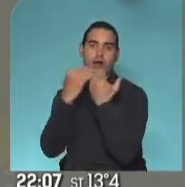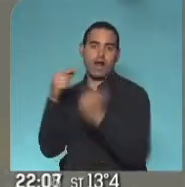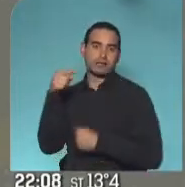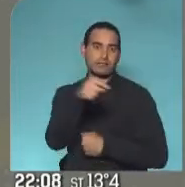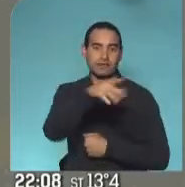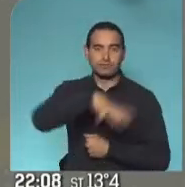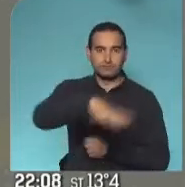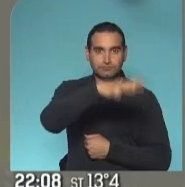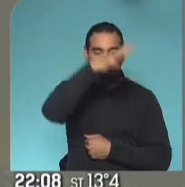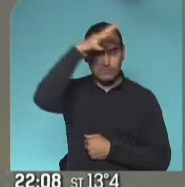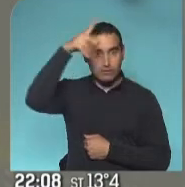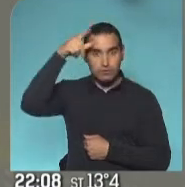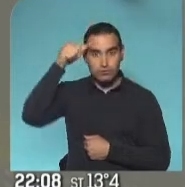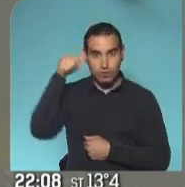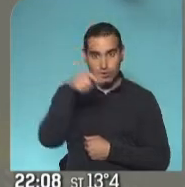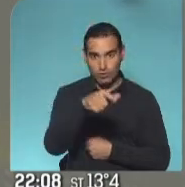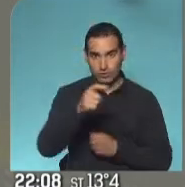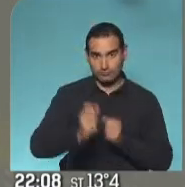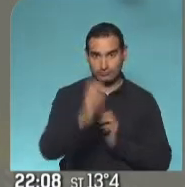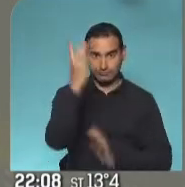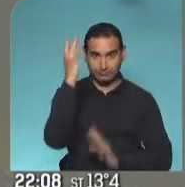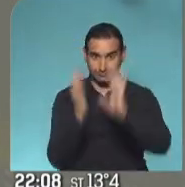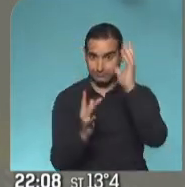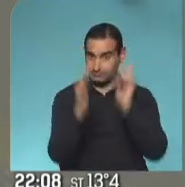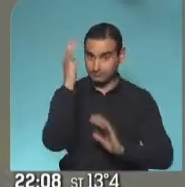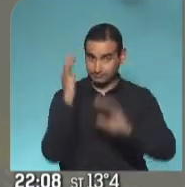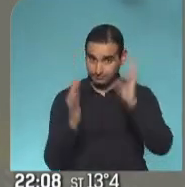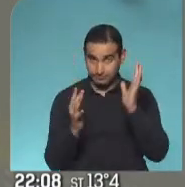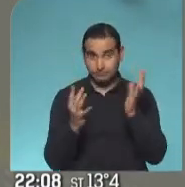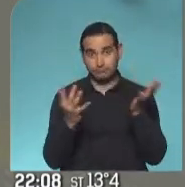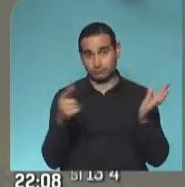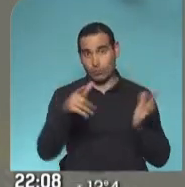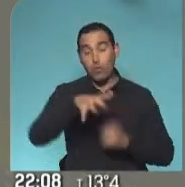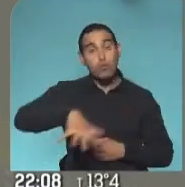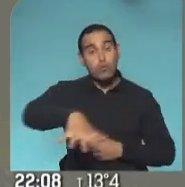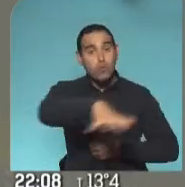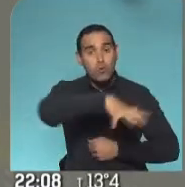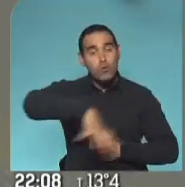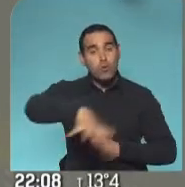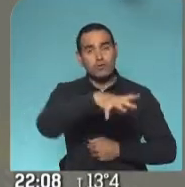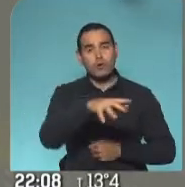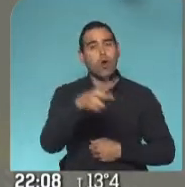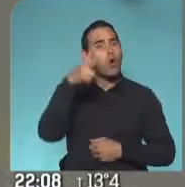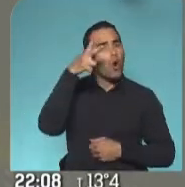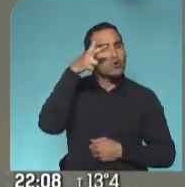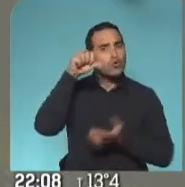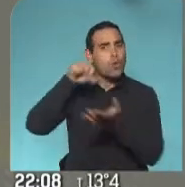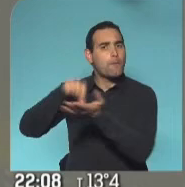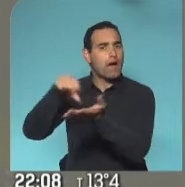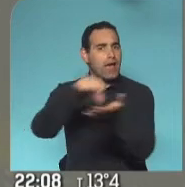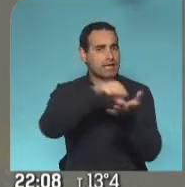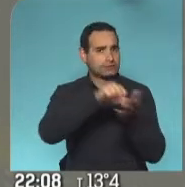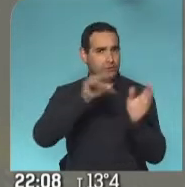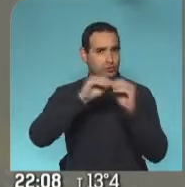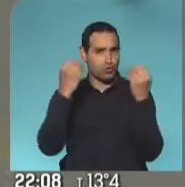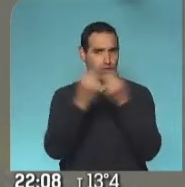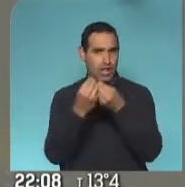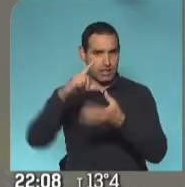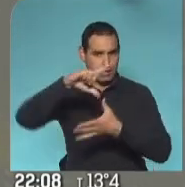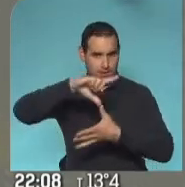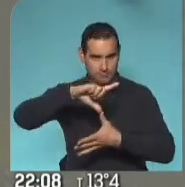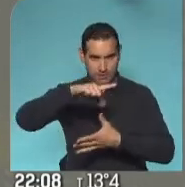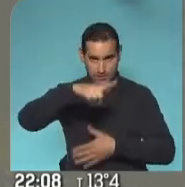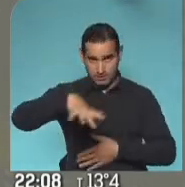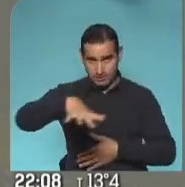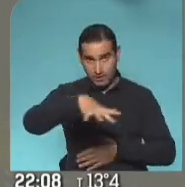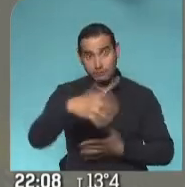del Amazonas. Estamos hablando también de un territorio que comprende a 8 países en América Latina. Y esta